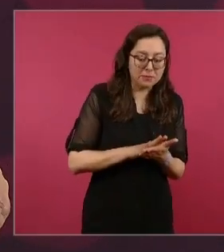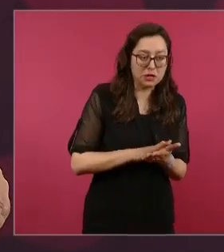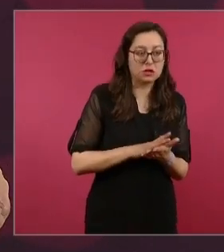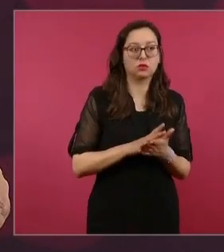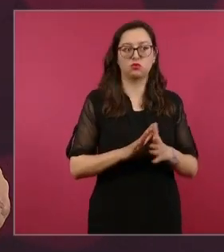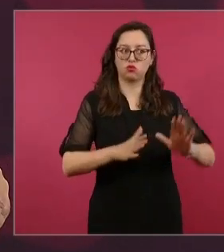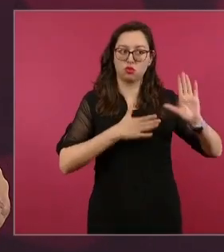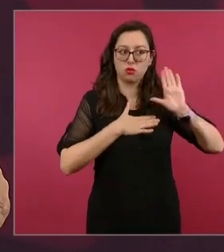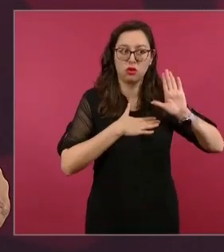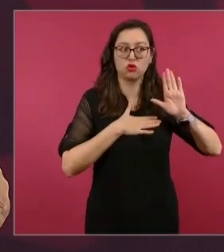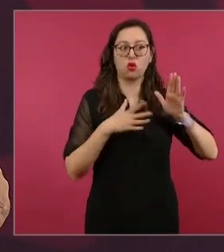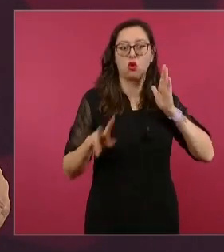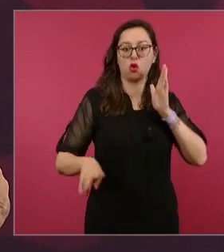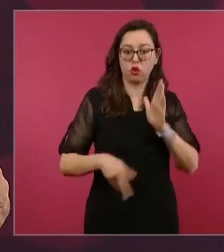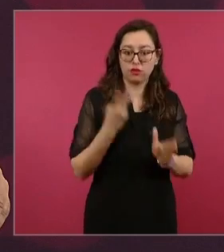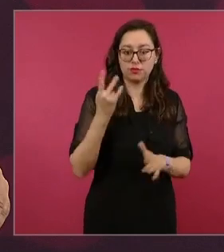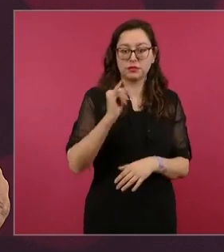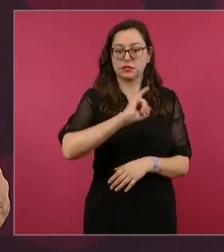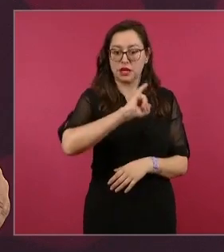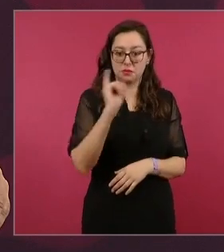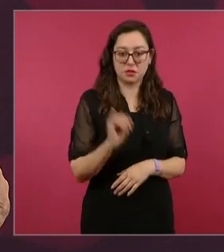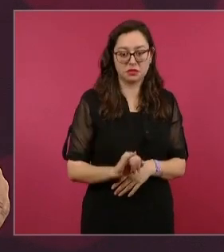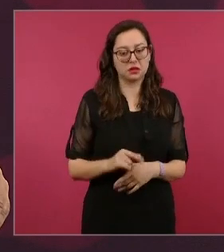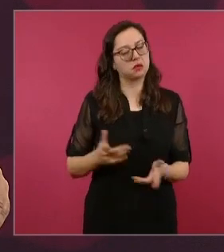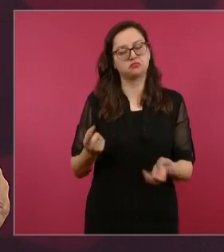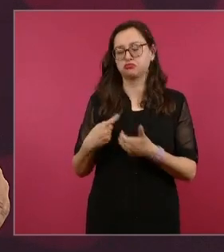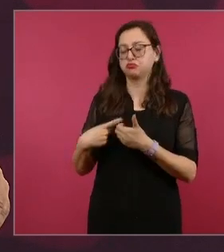no repetición de Ecuador.